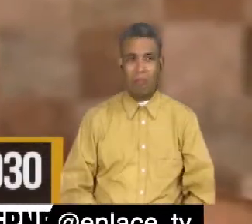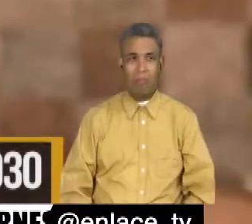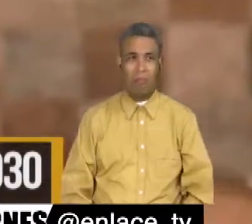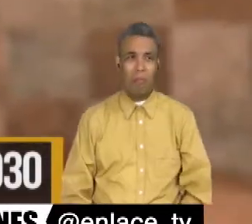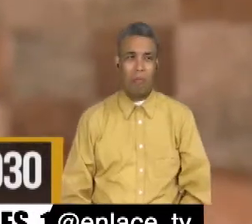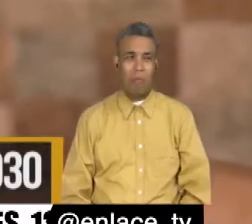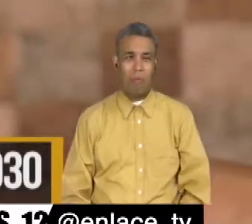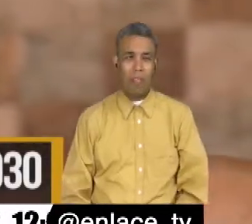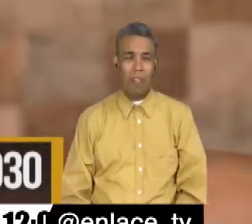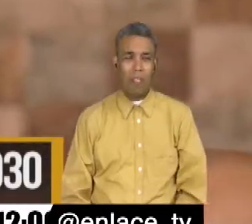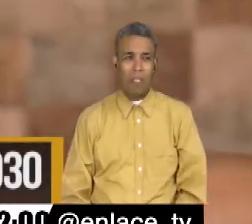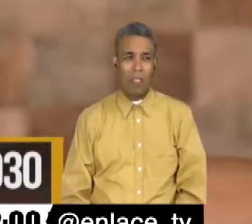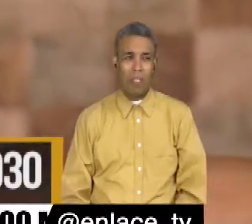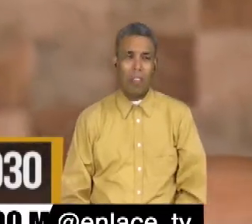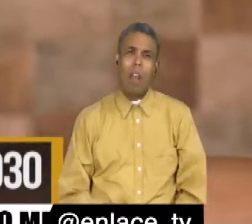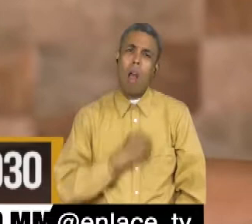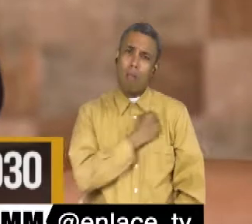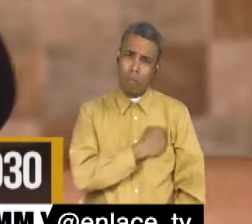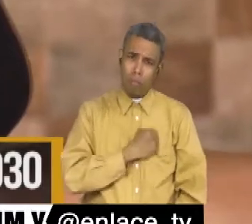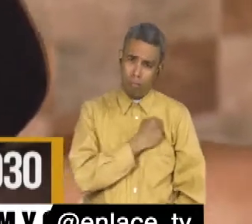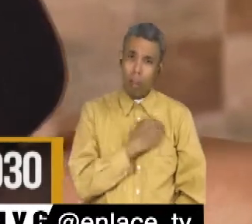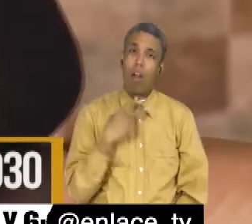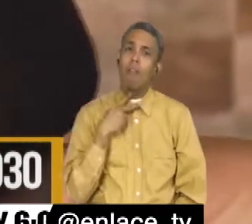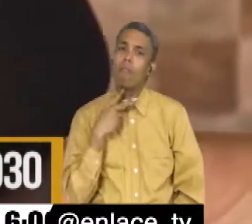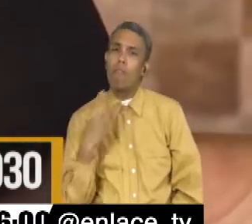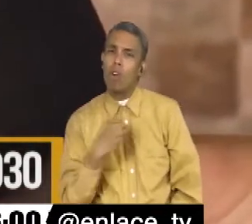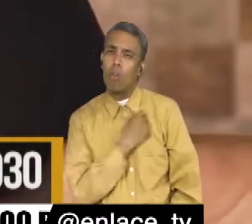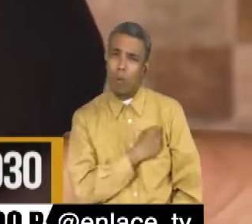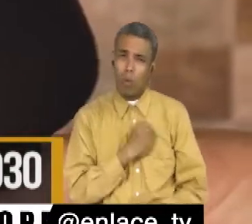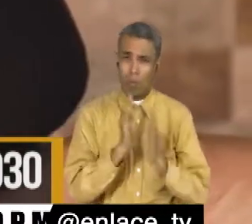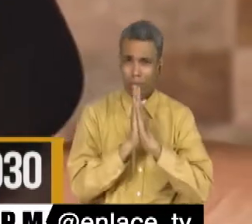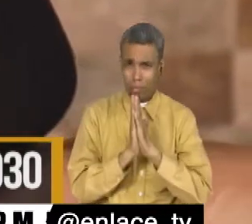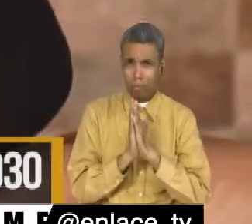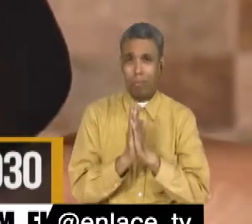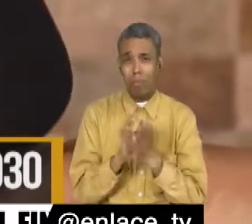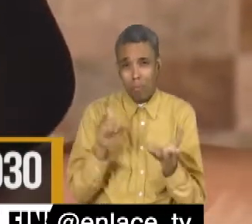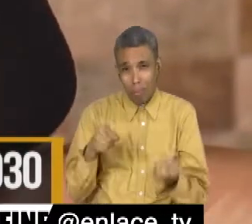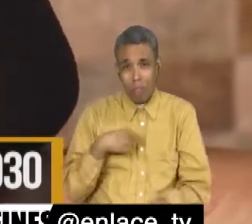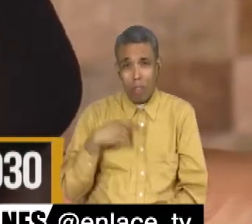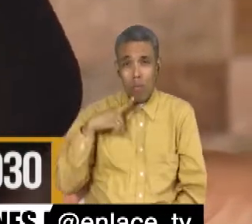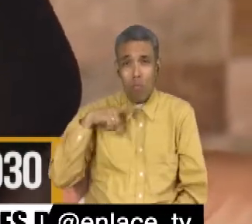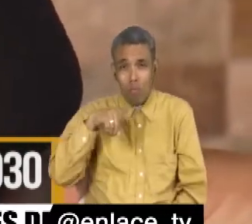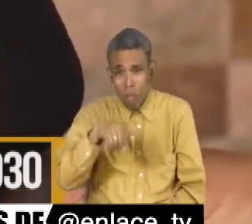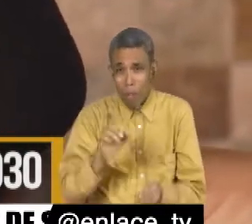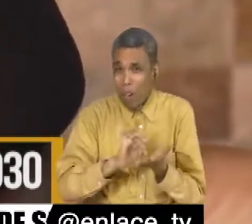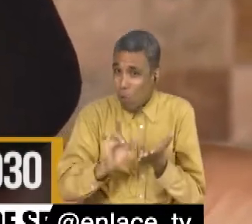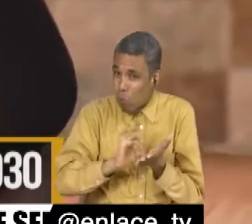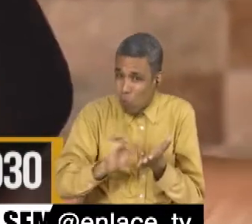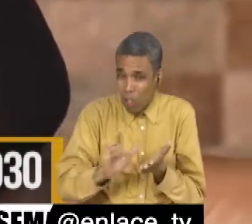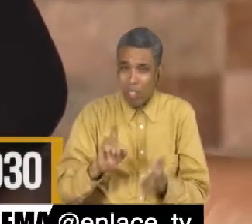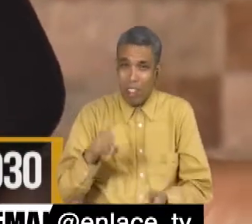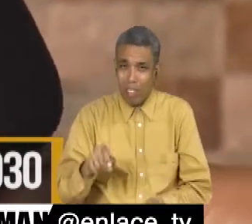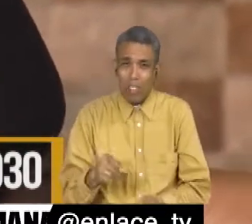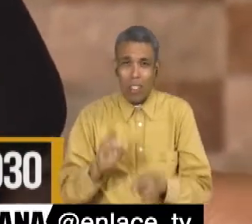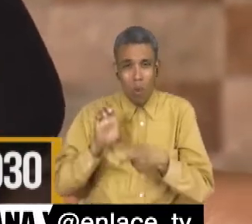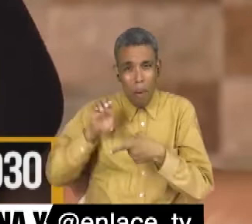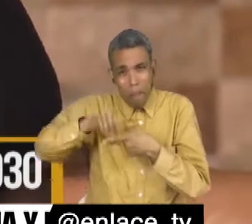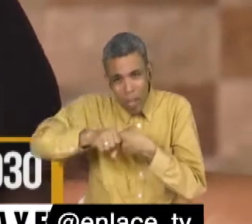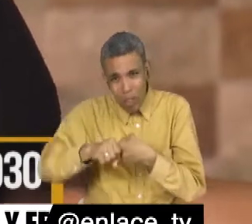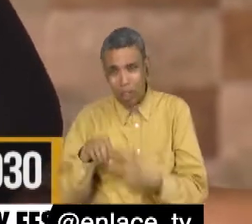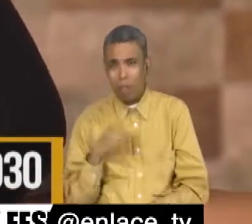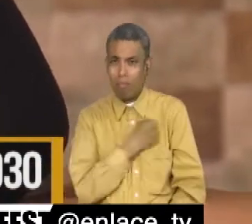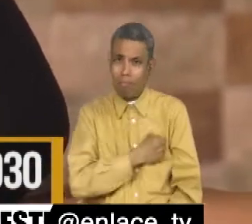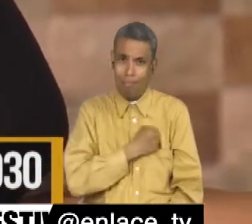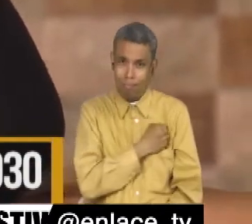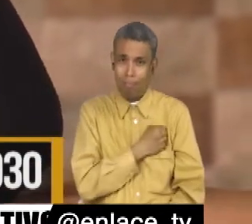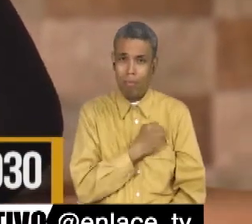les pido que por favor que me colaboren para ir a la cita de Bucaramanga porque la necesito de verdad, la necesito